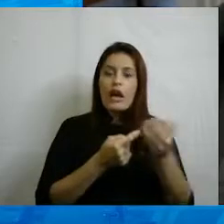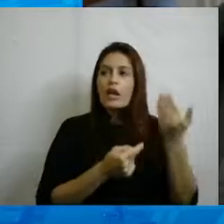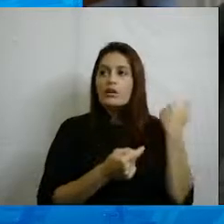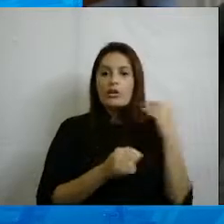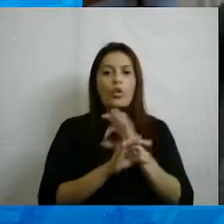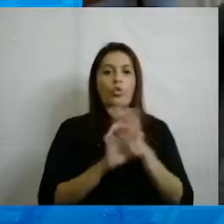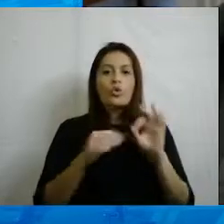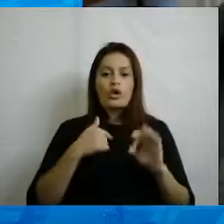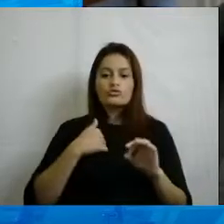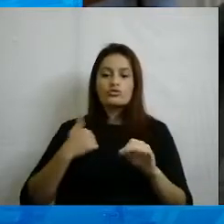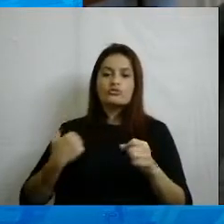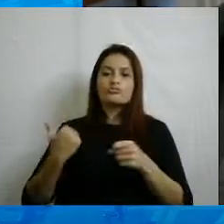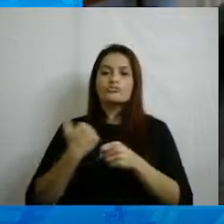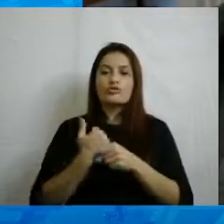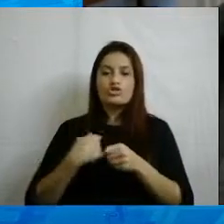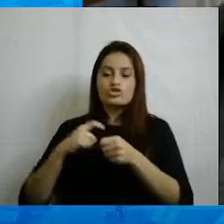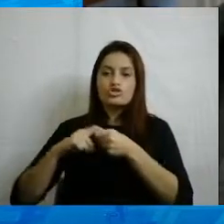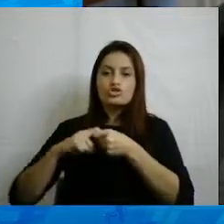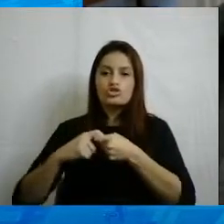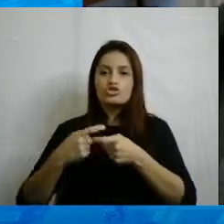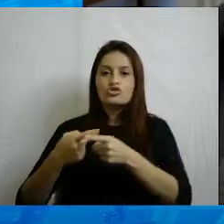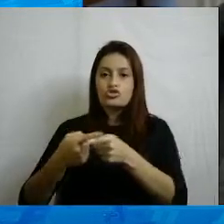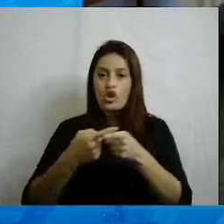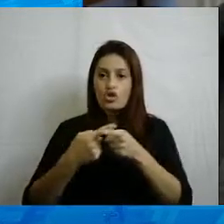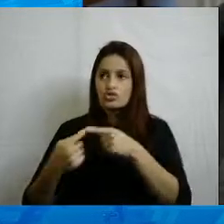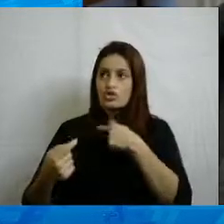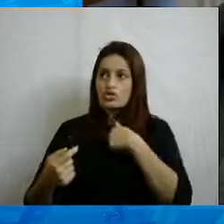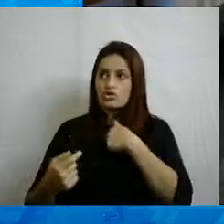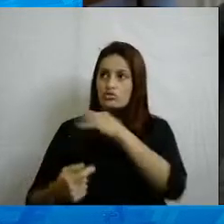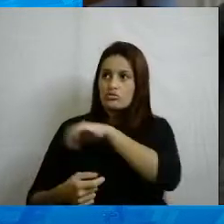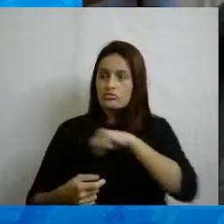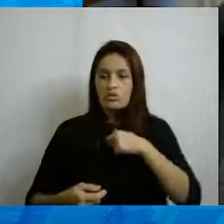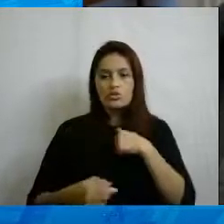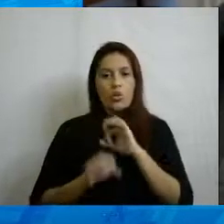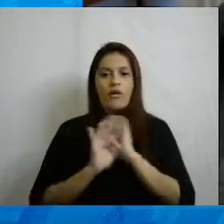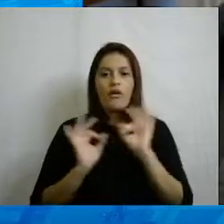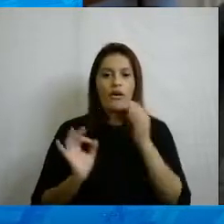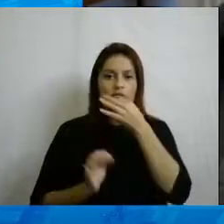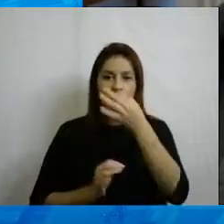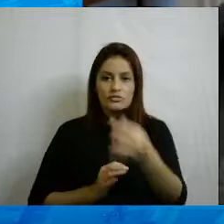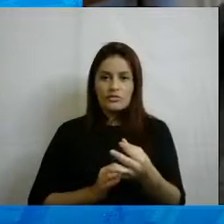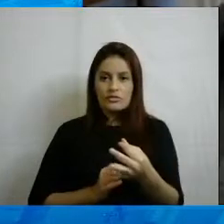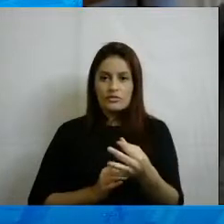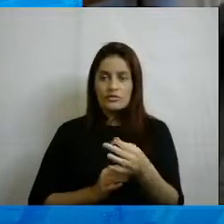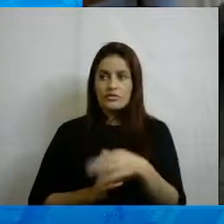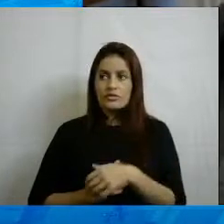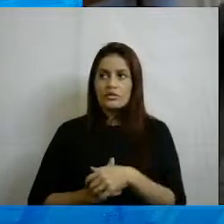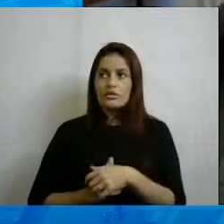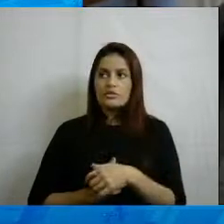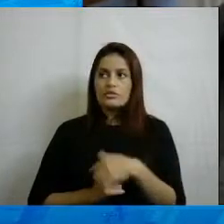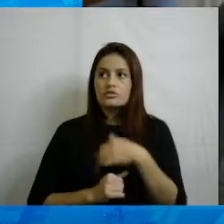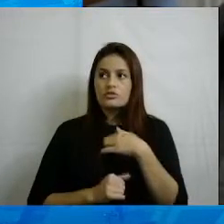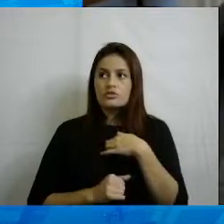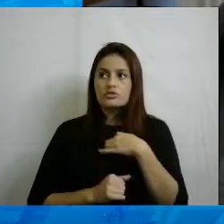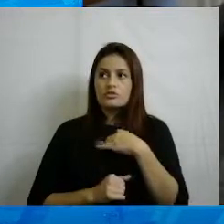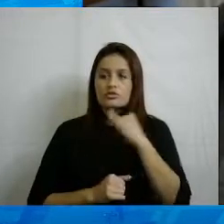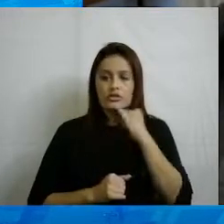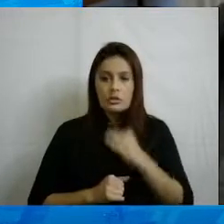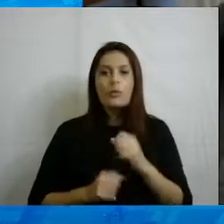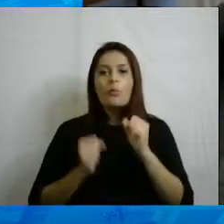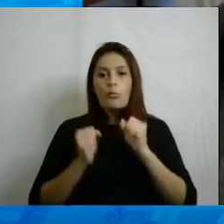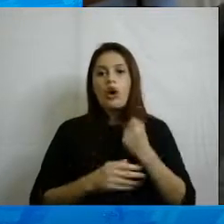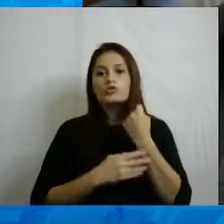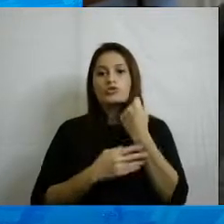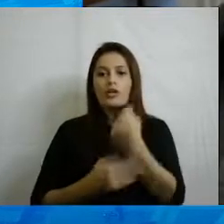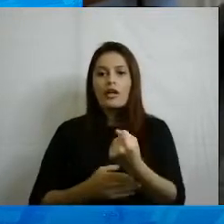de mis socios yo le he dicho, yo te voy a asegurar con un puesto. No, jamás. Siempre le he dicho, yo con lo que te puedo ayudar son